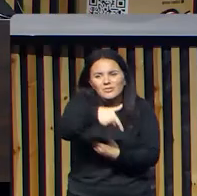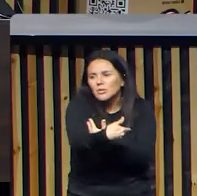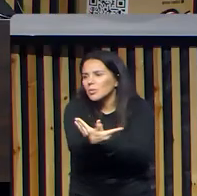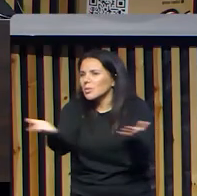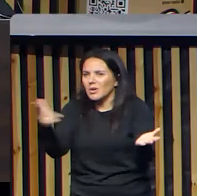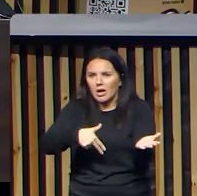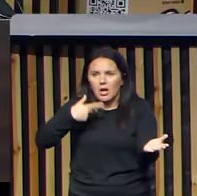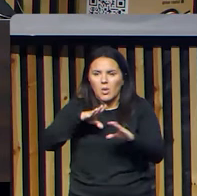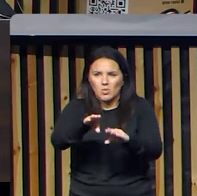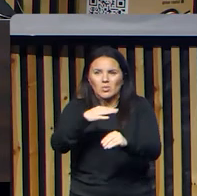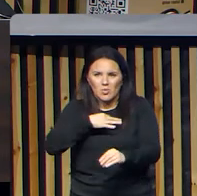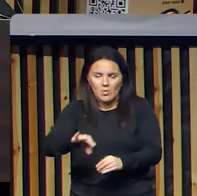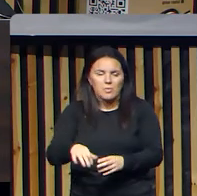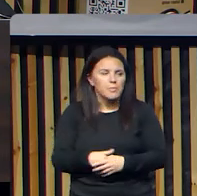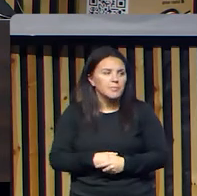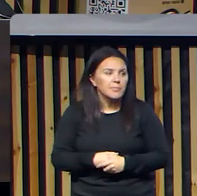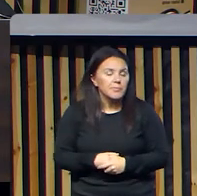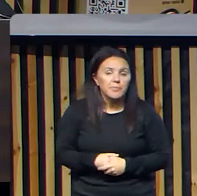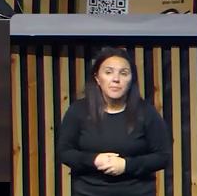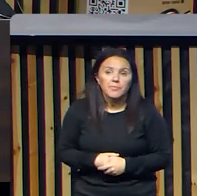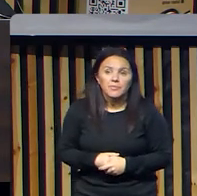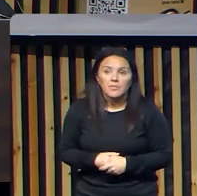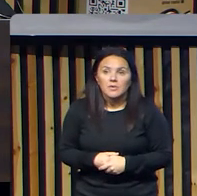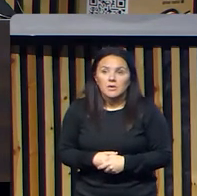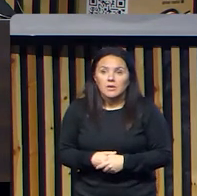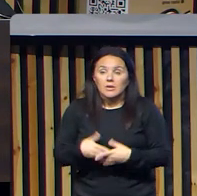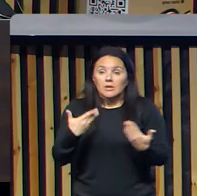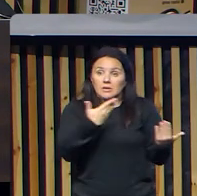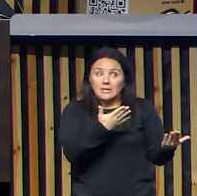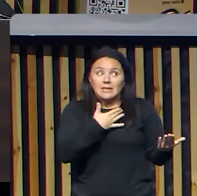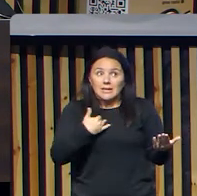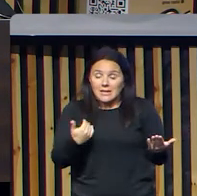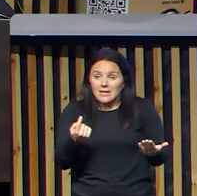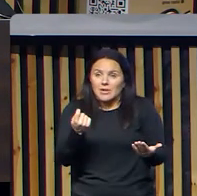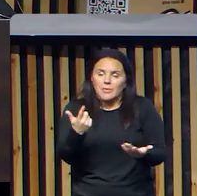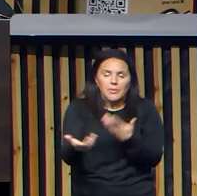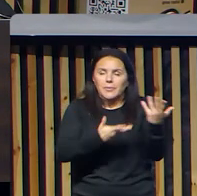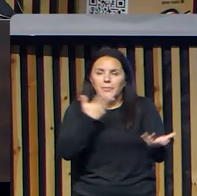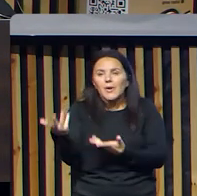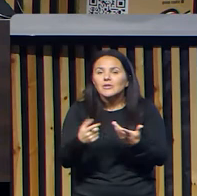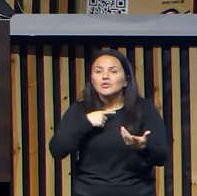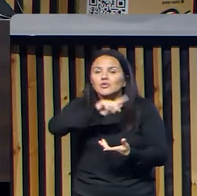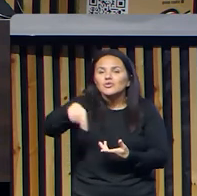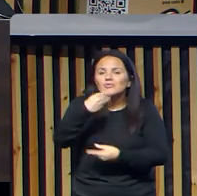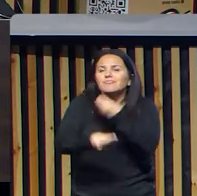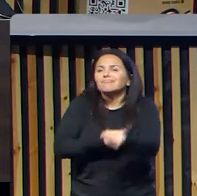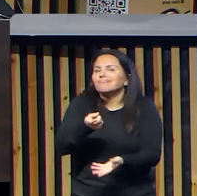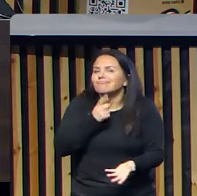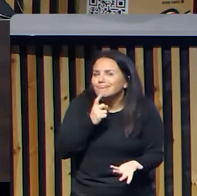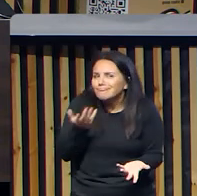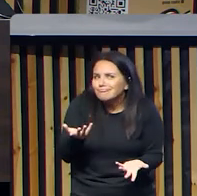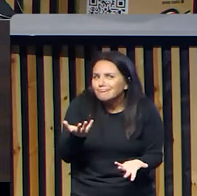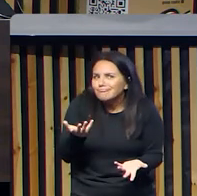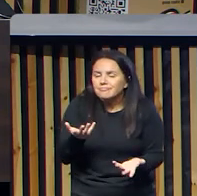en general bueno en este sentido quería hablaros un poco para bueno va y qué podemos hacer Bueno